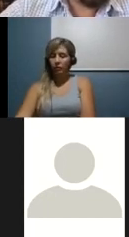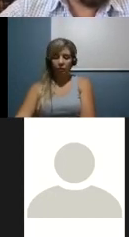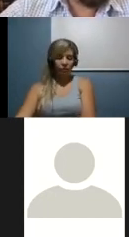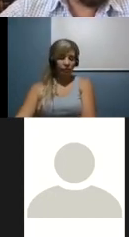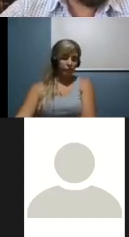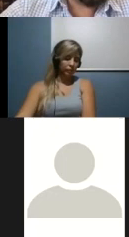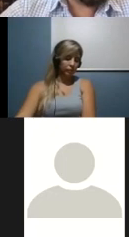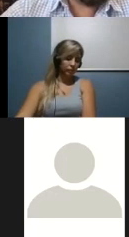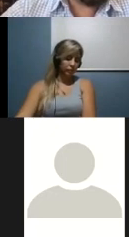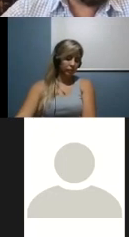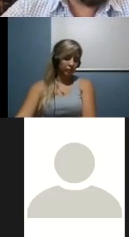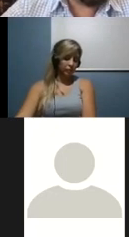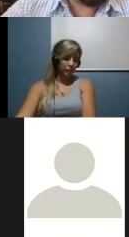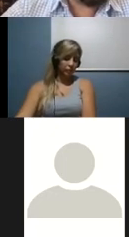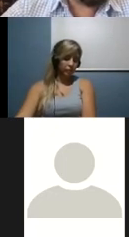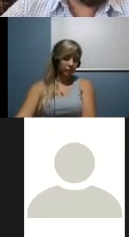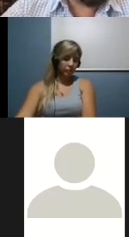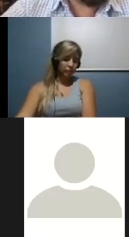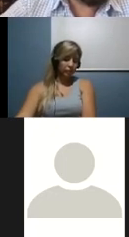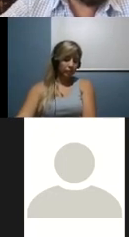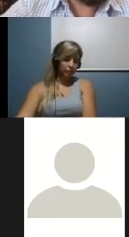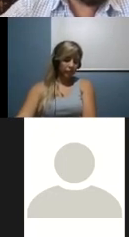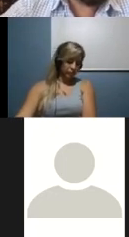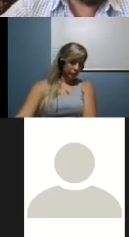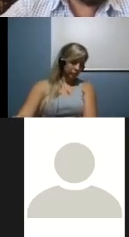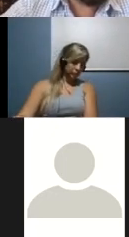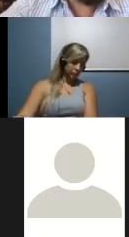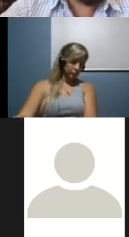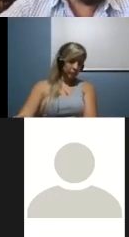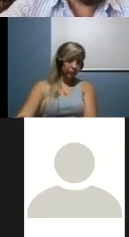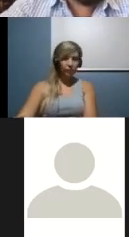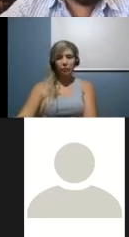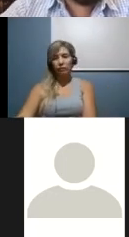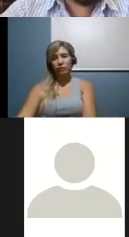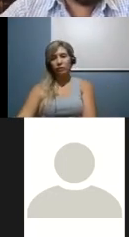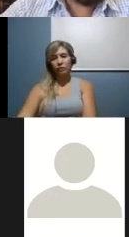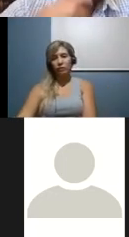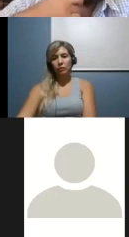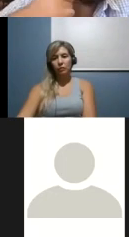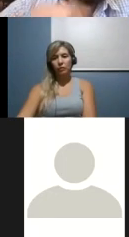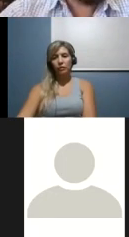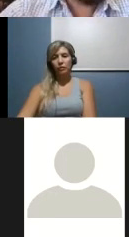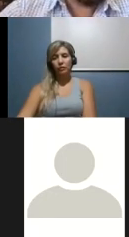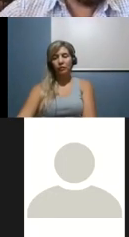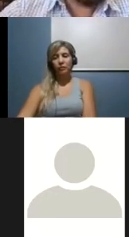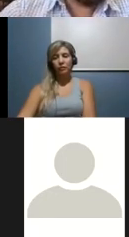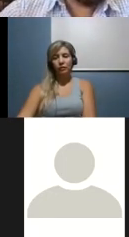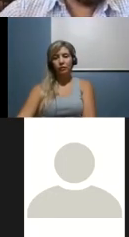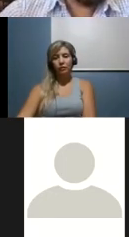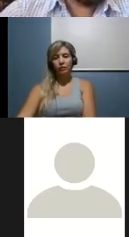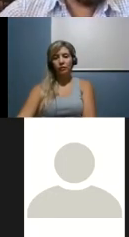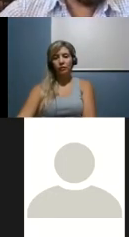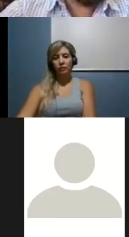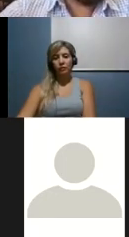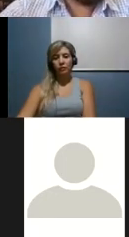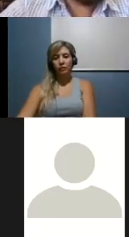la diversidad dentro de una empresa pública que tiene a un cliente cautivo, que es un contribuyente en ese sentido, y